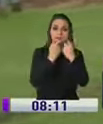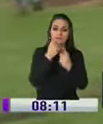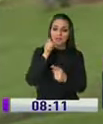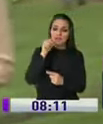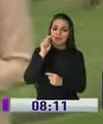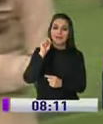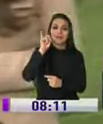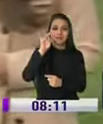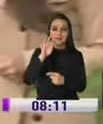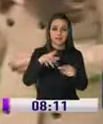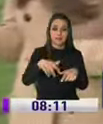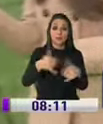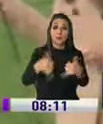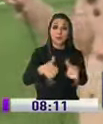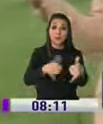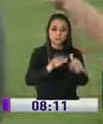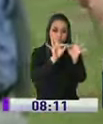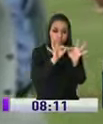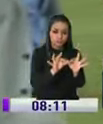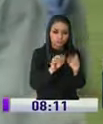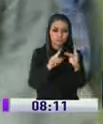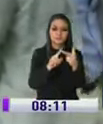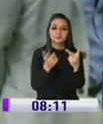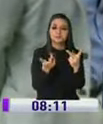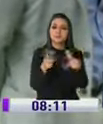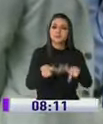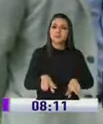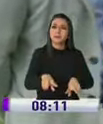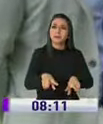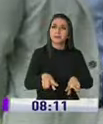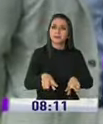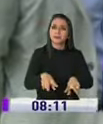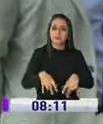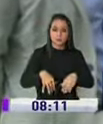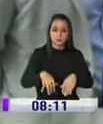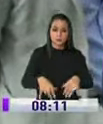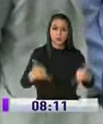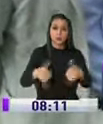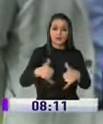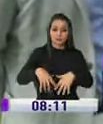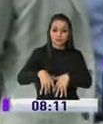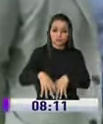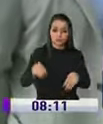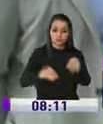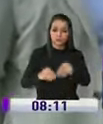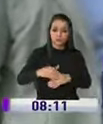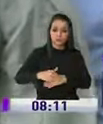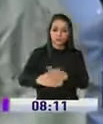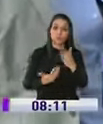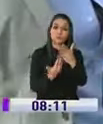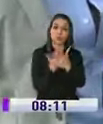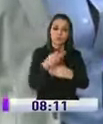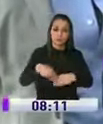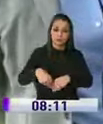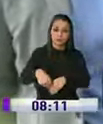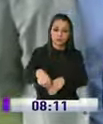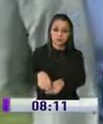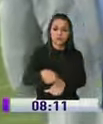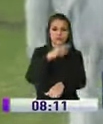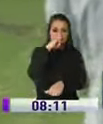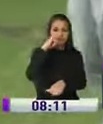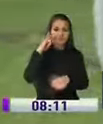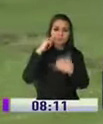juegos infantiles. Repusimos el chipeado de los juegos infantiles. Como pueden ver, está con un nuevo chipeado para que utilicen los niños.